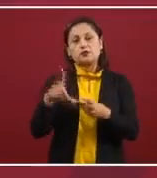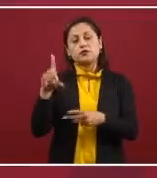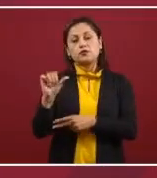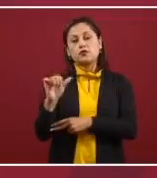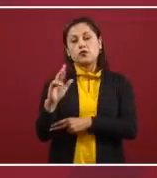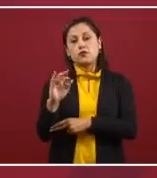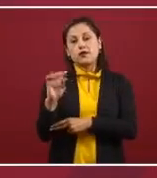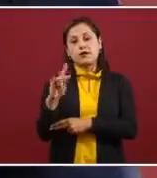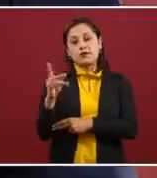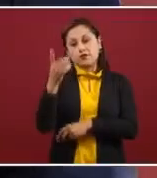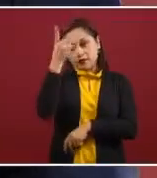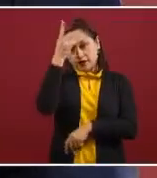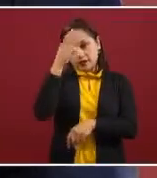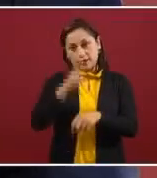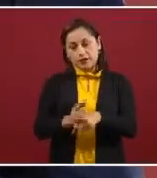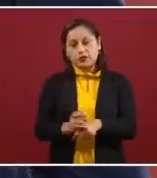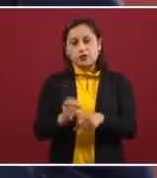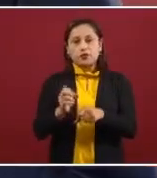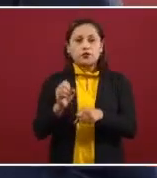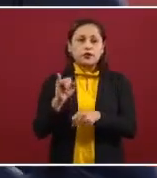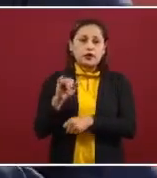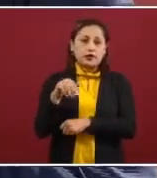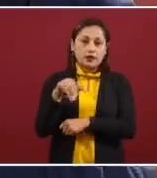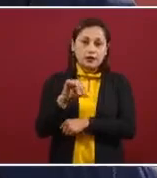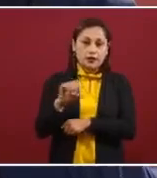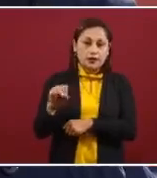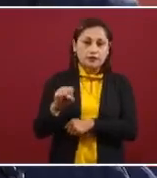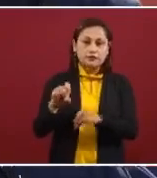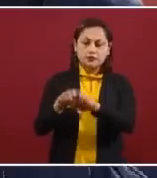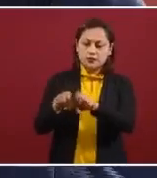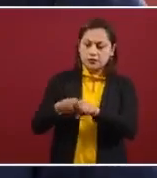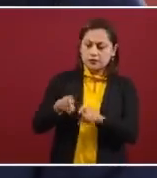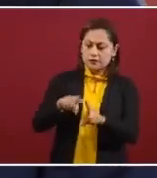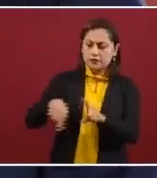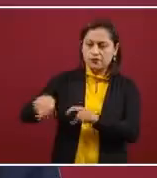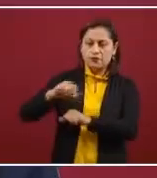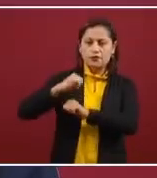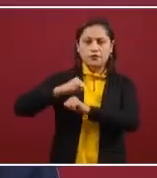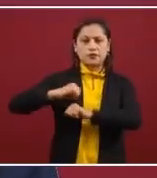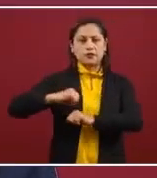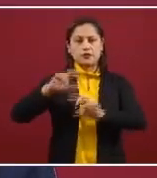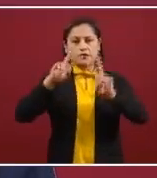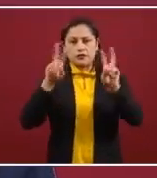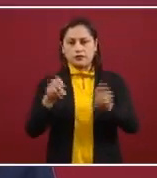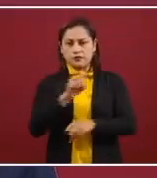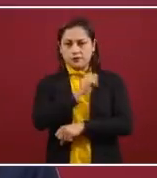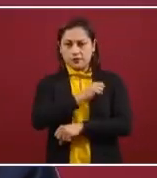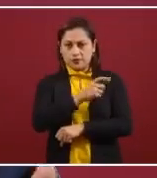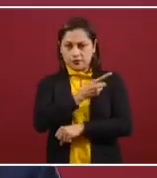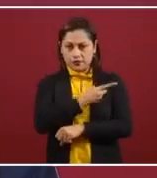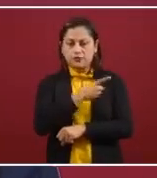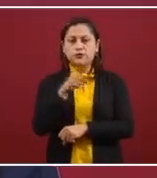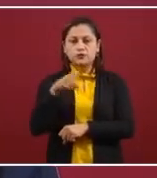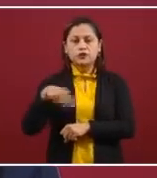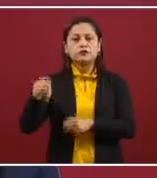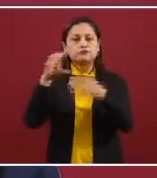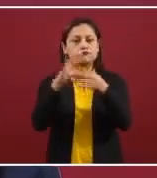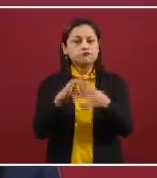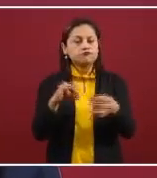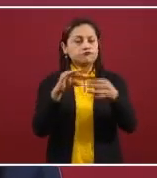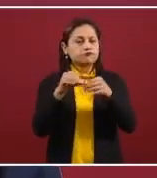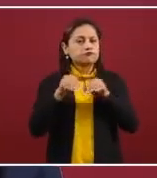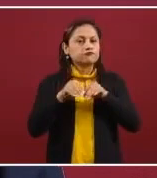y todo el equipo de salud van a hacer una presentación más amplia a los medios